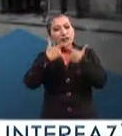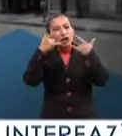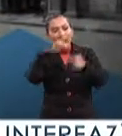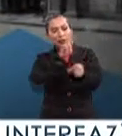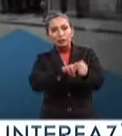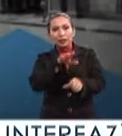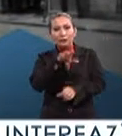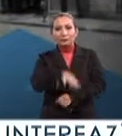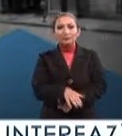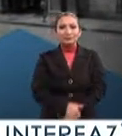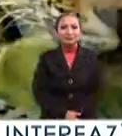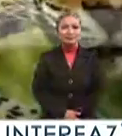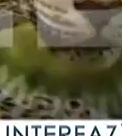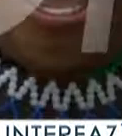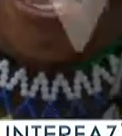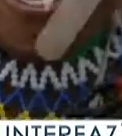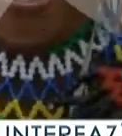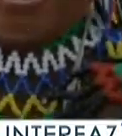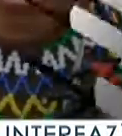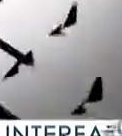historia natural.